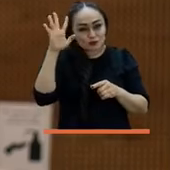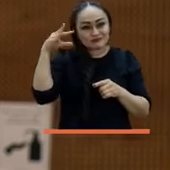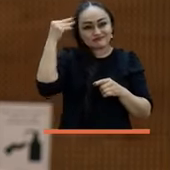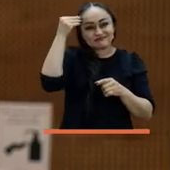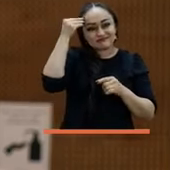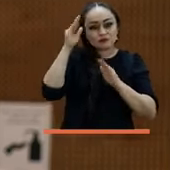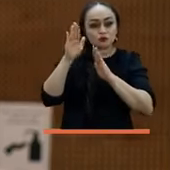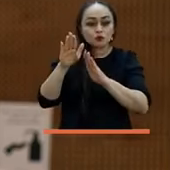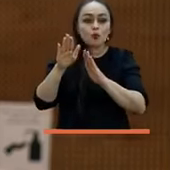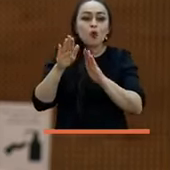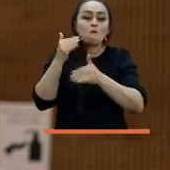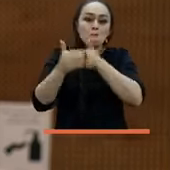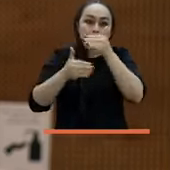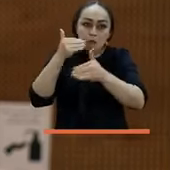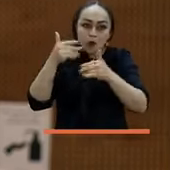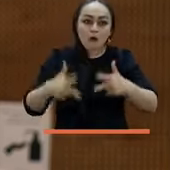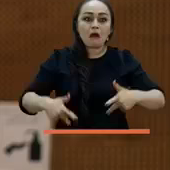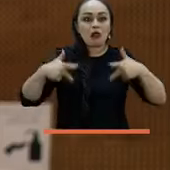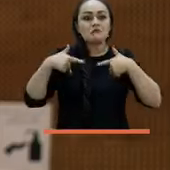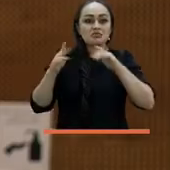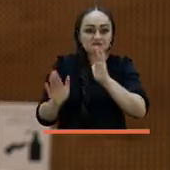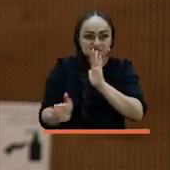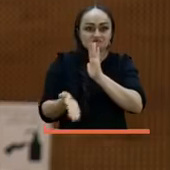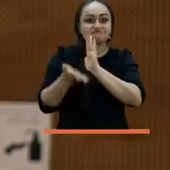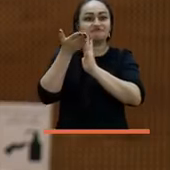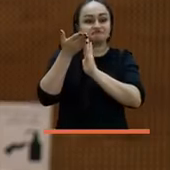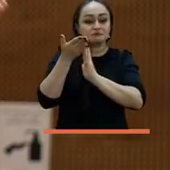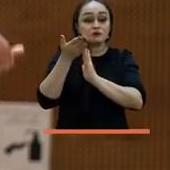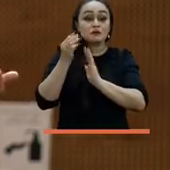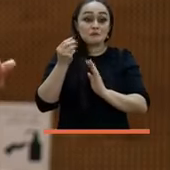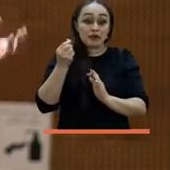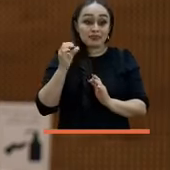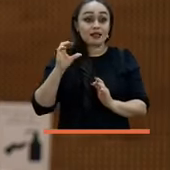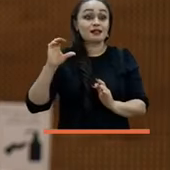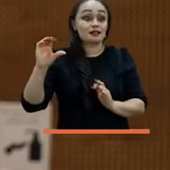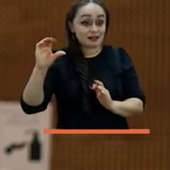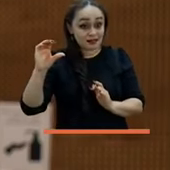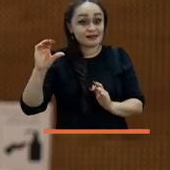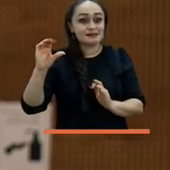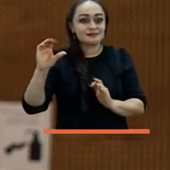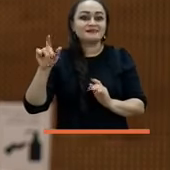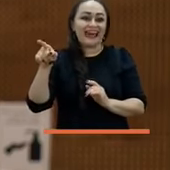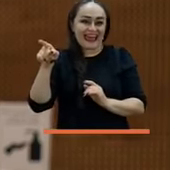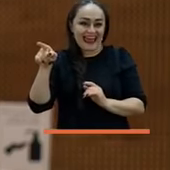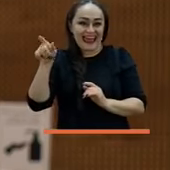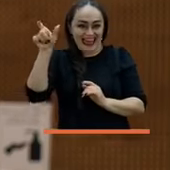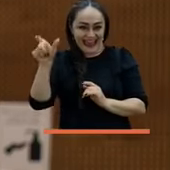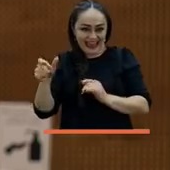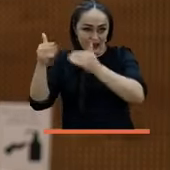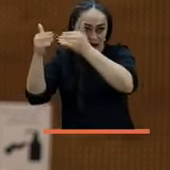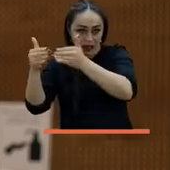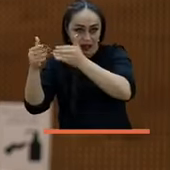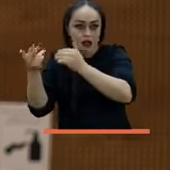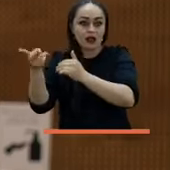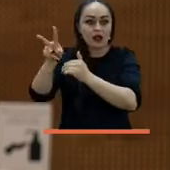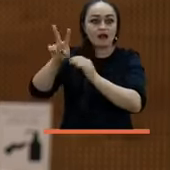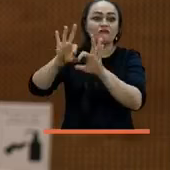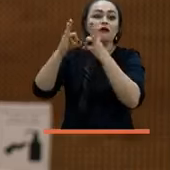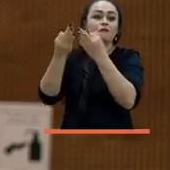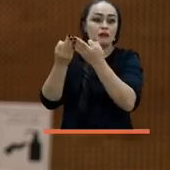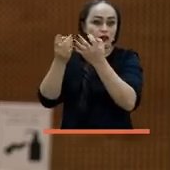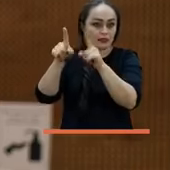objetivo de mejorar la calidad de vida por medio de los ingresos tanto de la persona como de su familia sino también con el objetivo